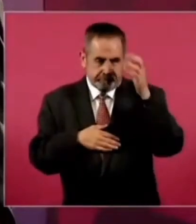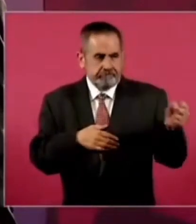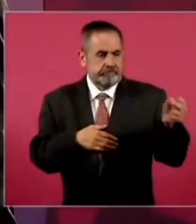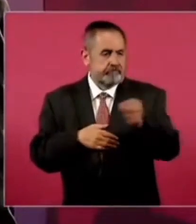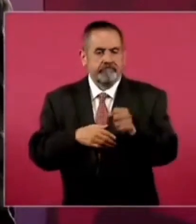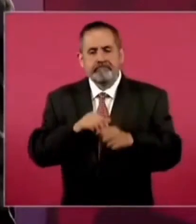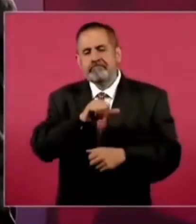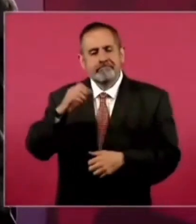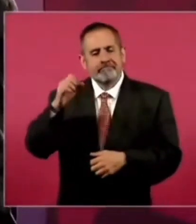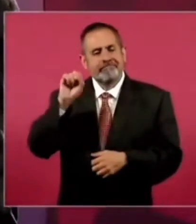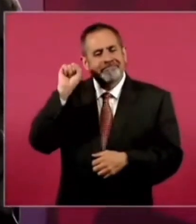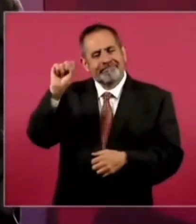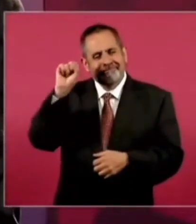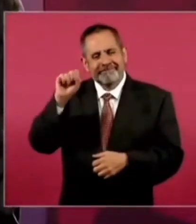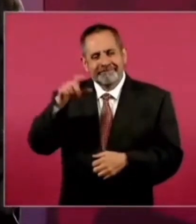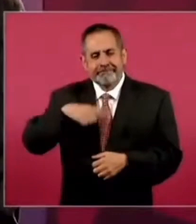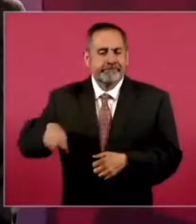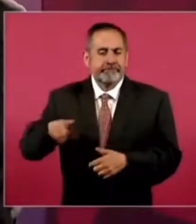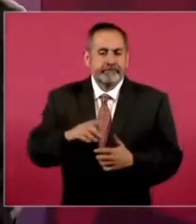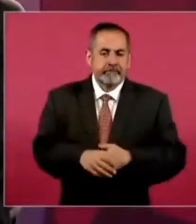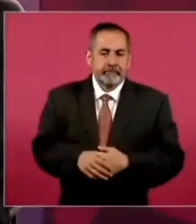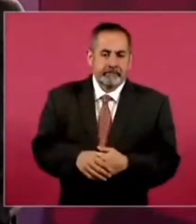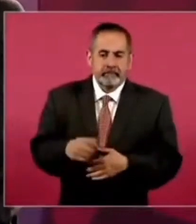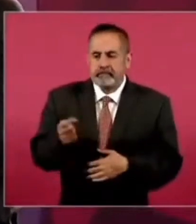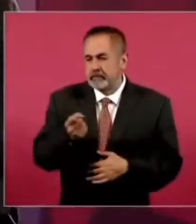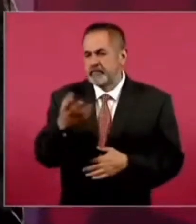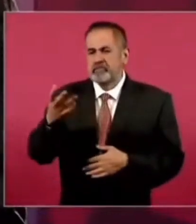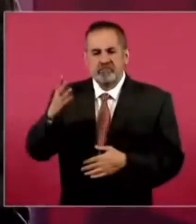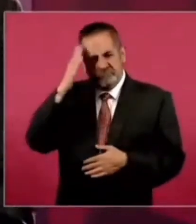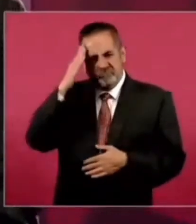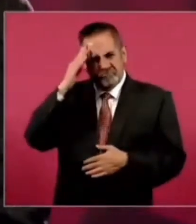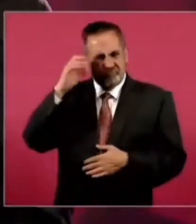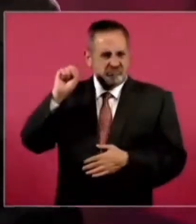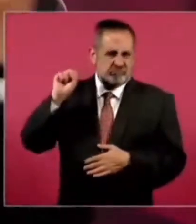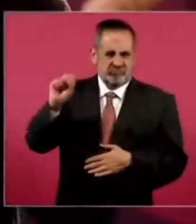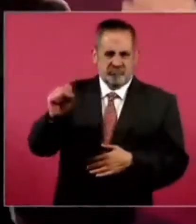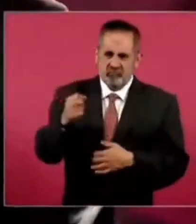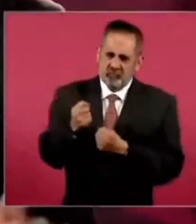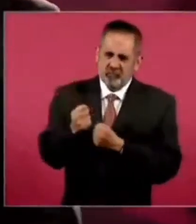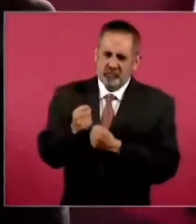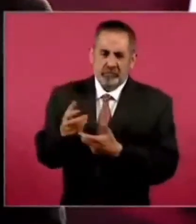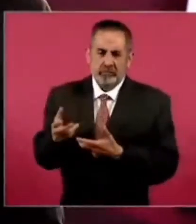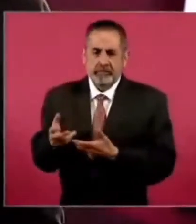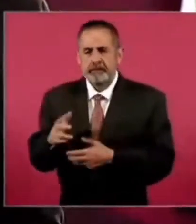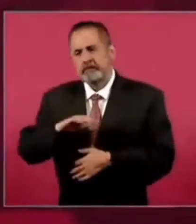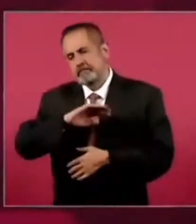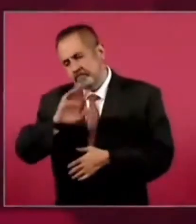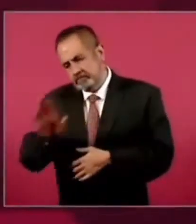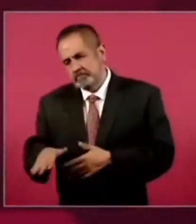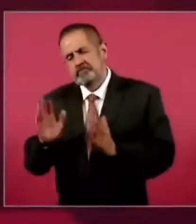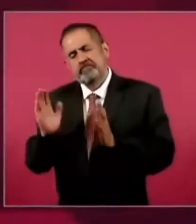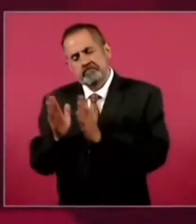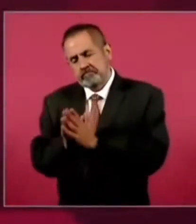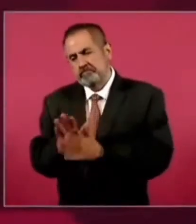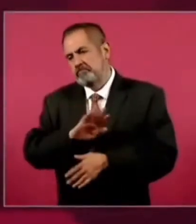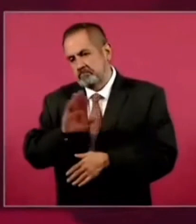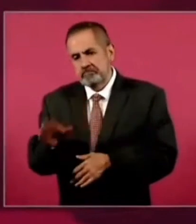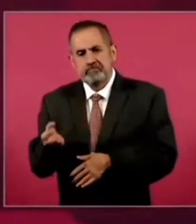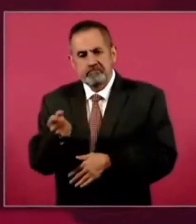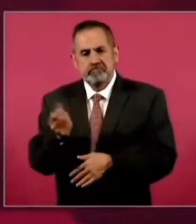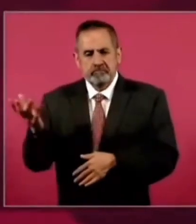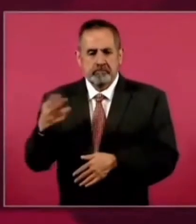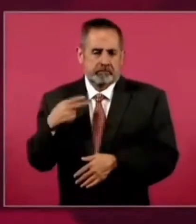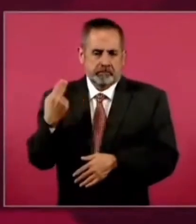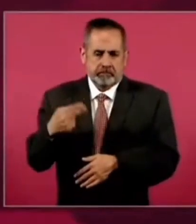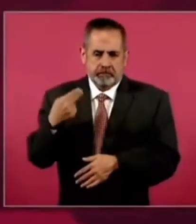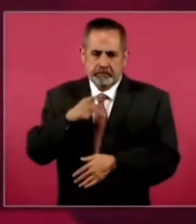Y habían líderes sindicales muy fuertes, que como ya son fallecidos, no